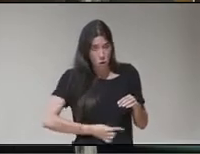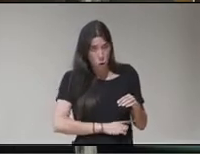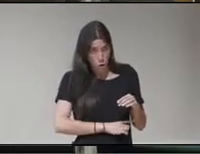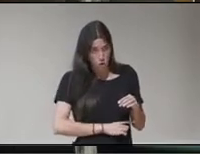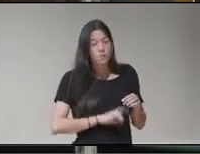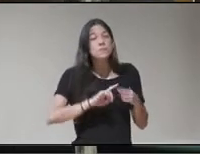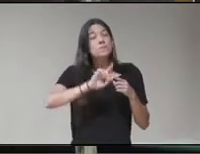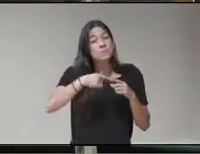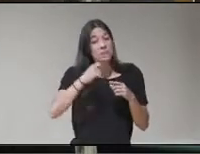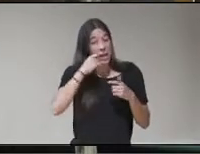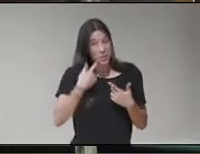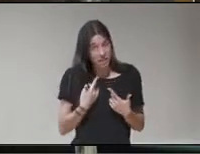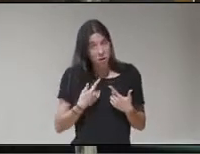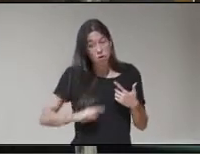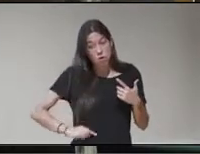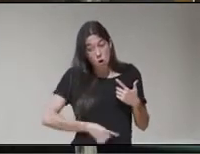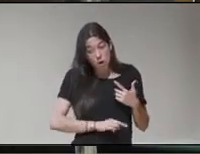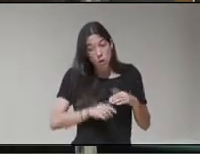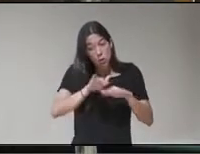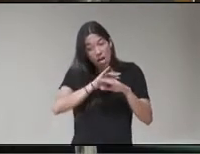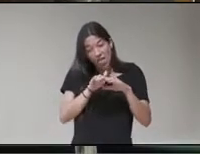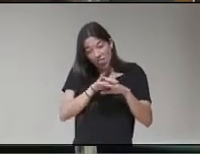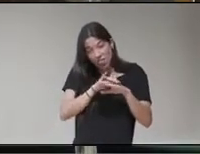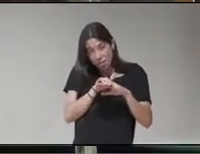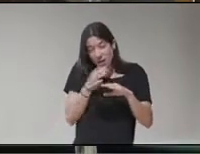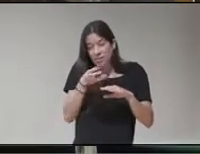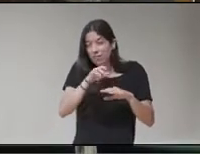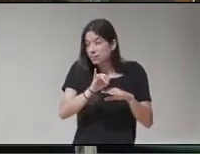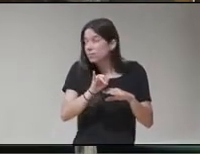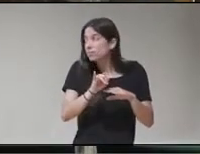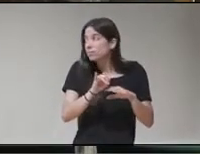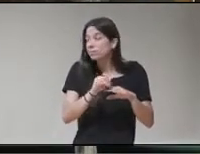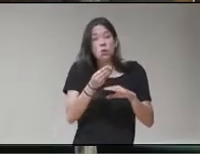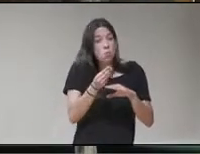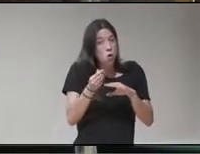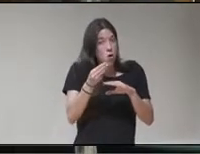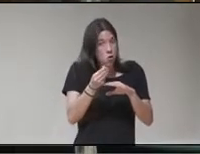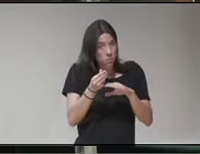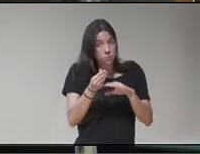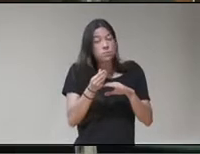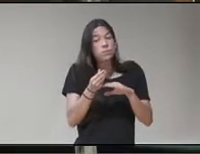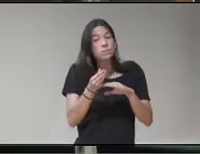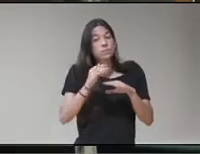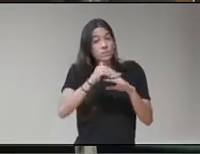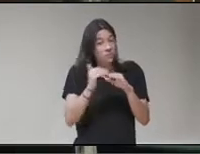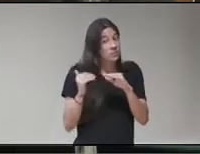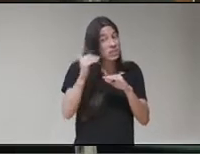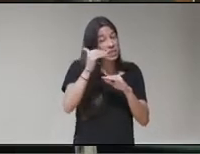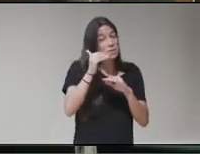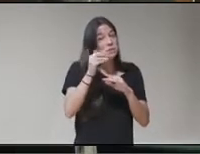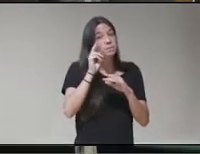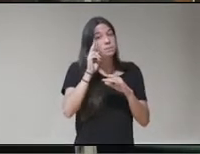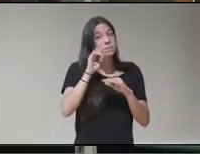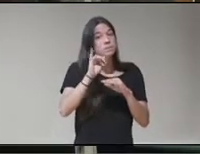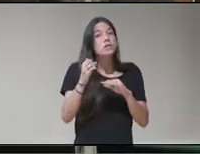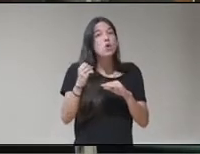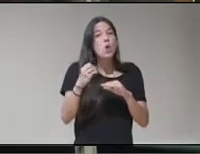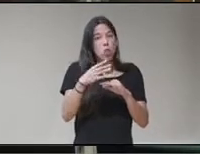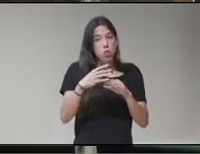del epitelio, todo esto, lo que tenemos es moco, y ya por encima, pues lo que tenemos es la luz